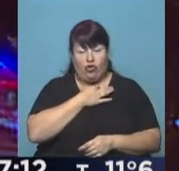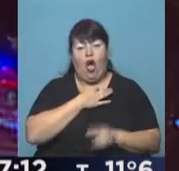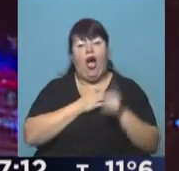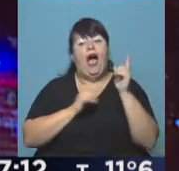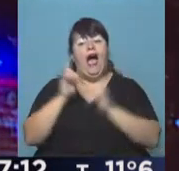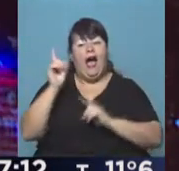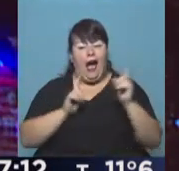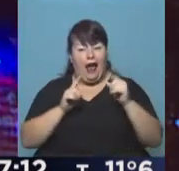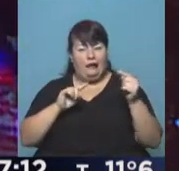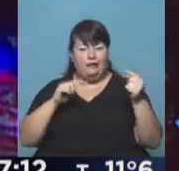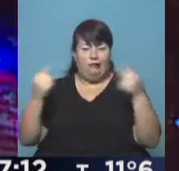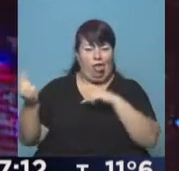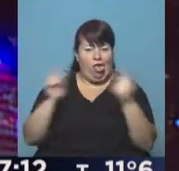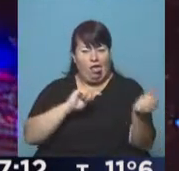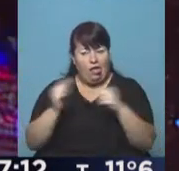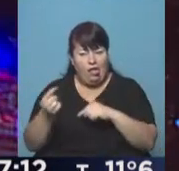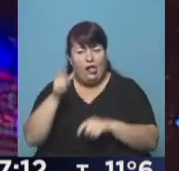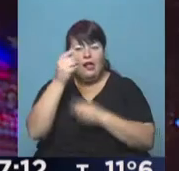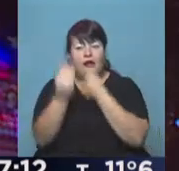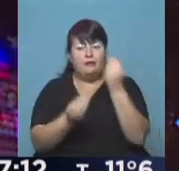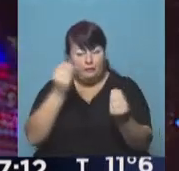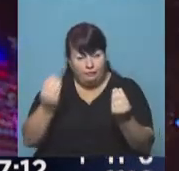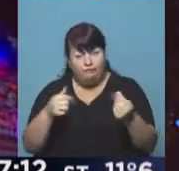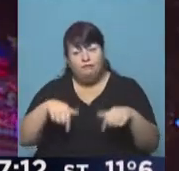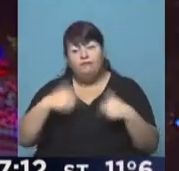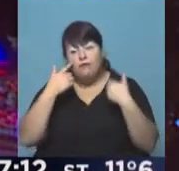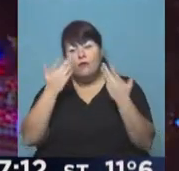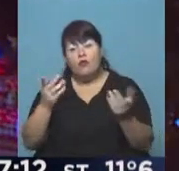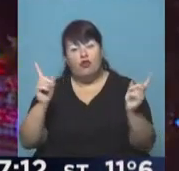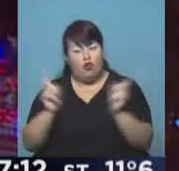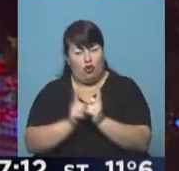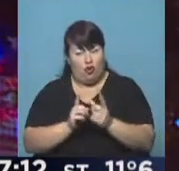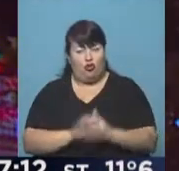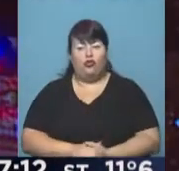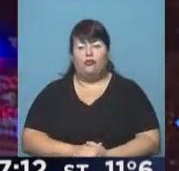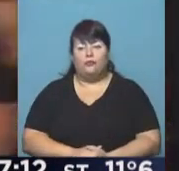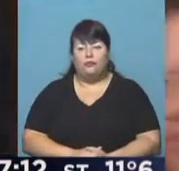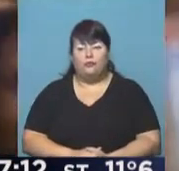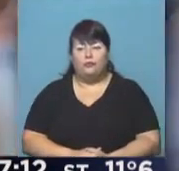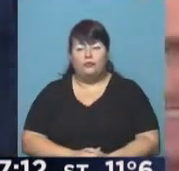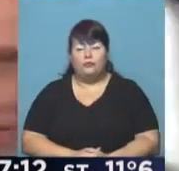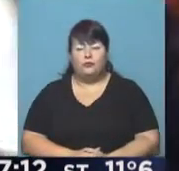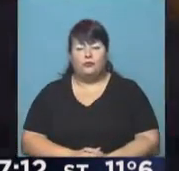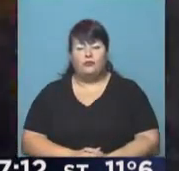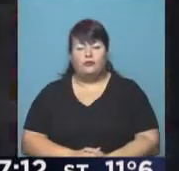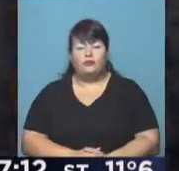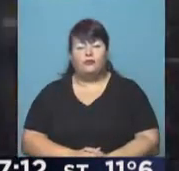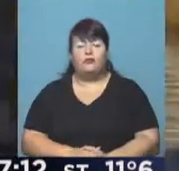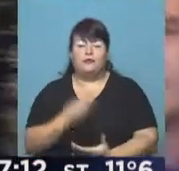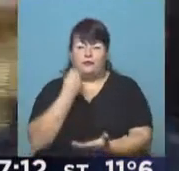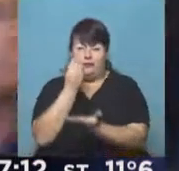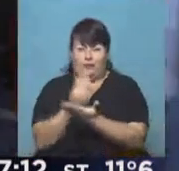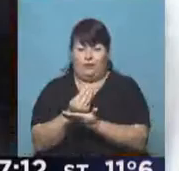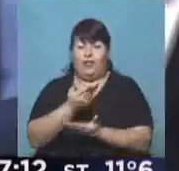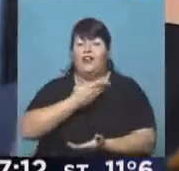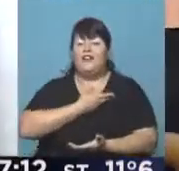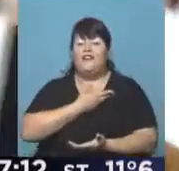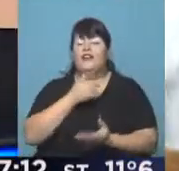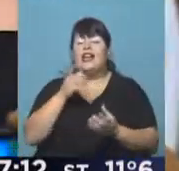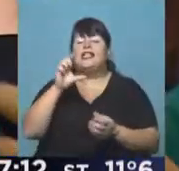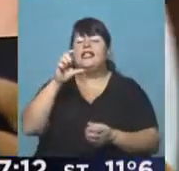algunos entredichos entre los candidatos y aquí se lo resumimos de esta manera. El candidato del Frente